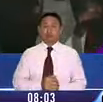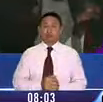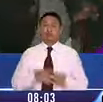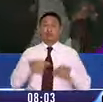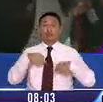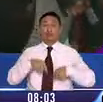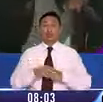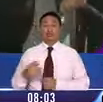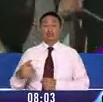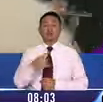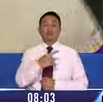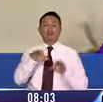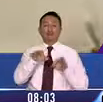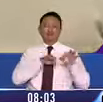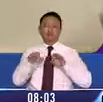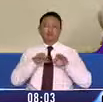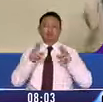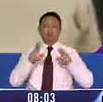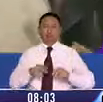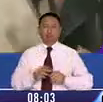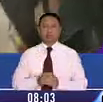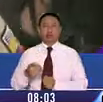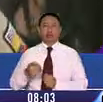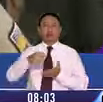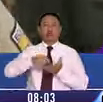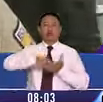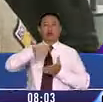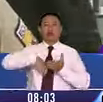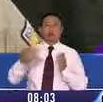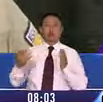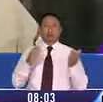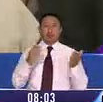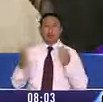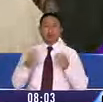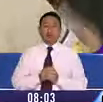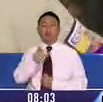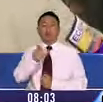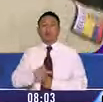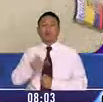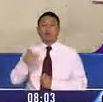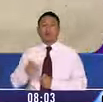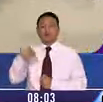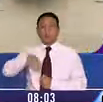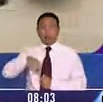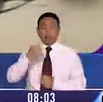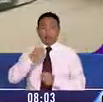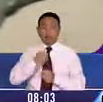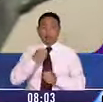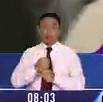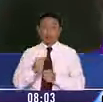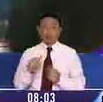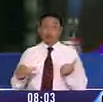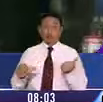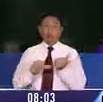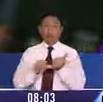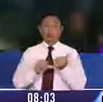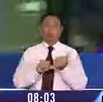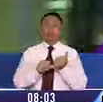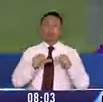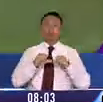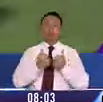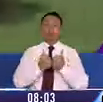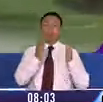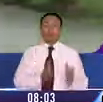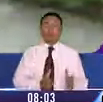han indicado. También se terminan los contratos ocasionales del personal que labora con cada uno de los asambleístas,